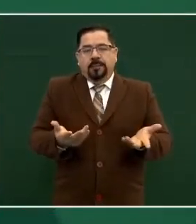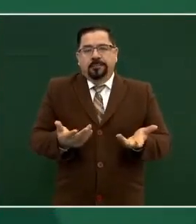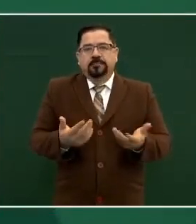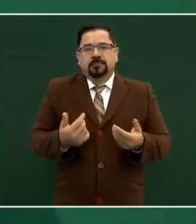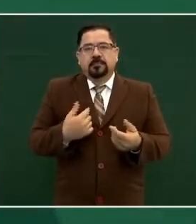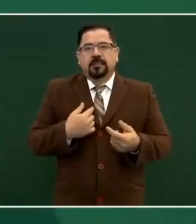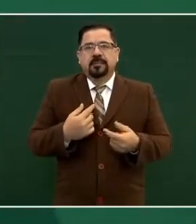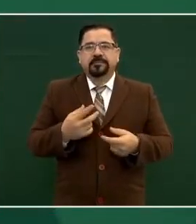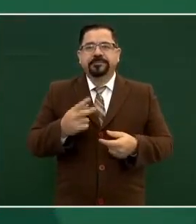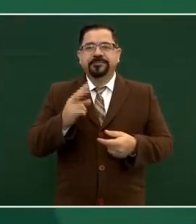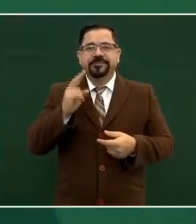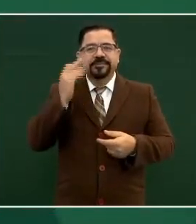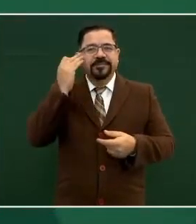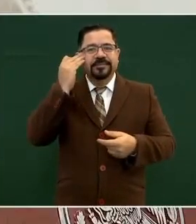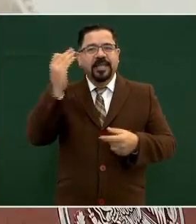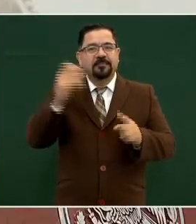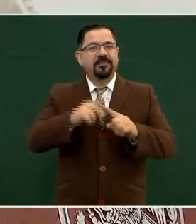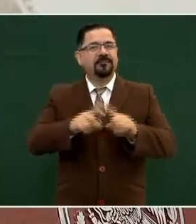interesantes.